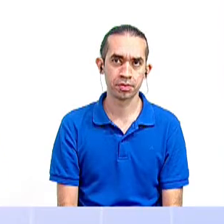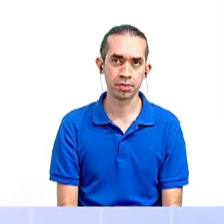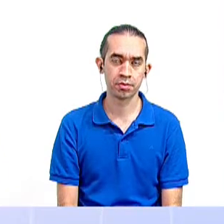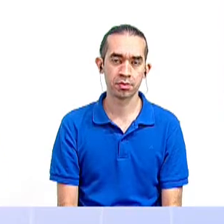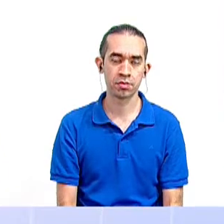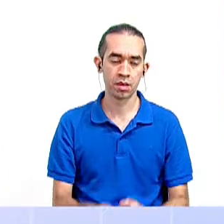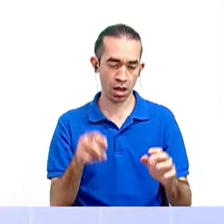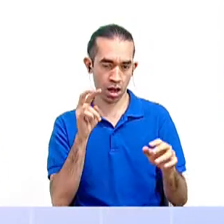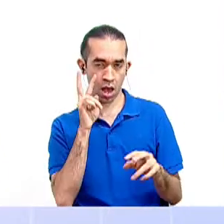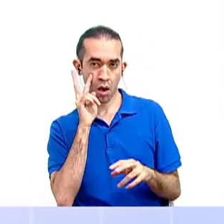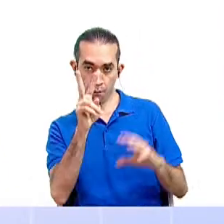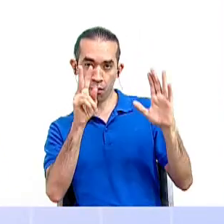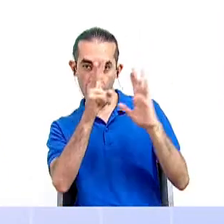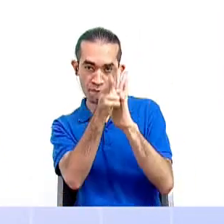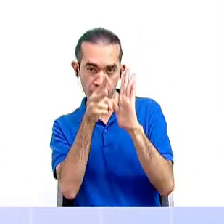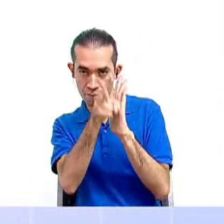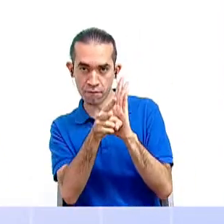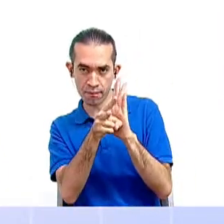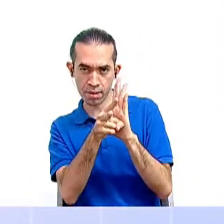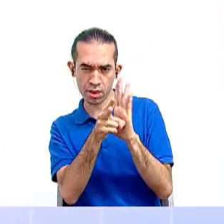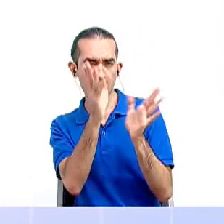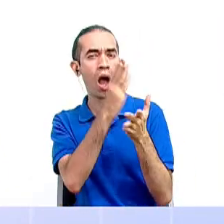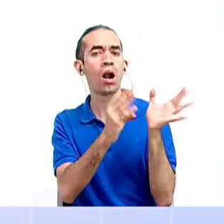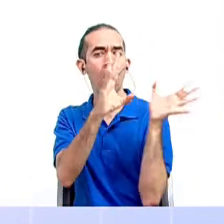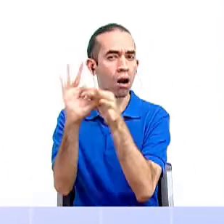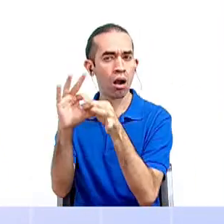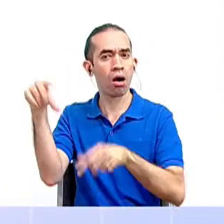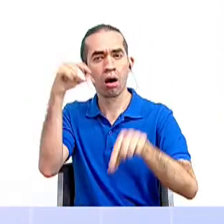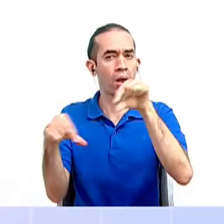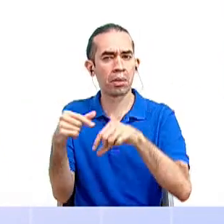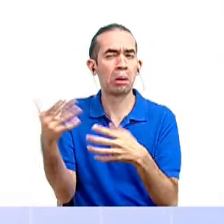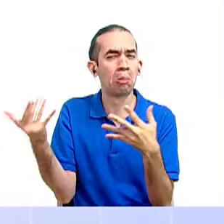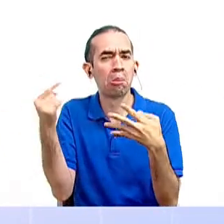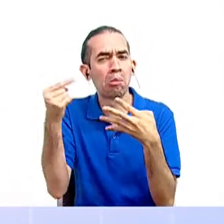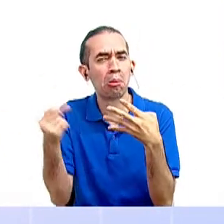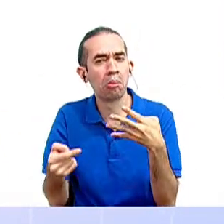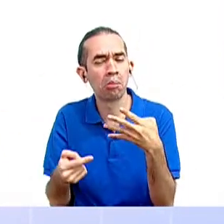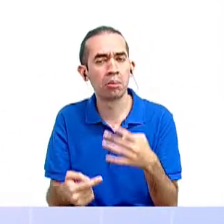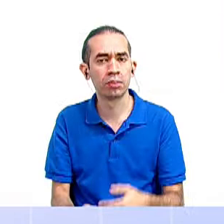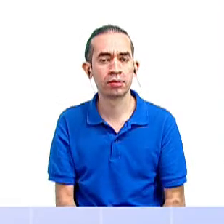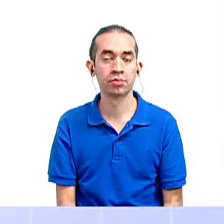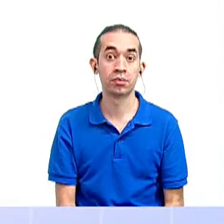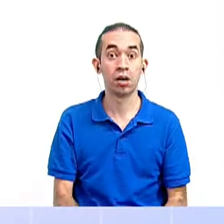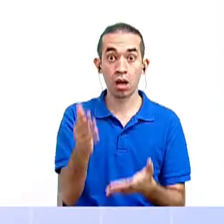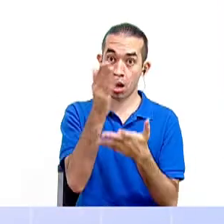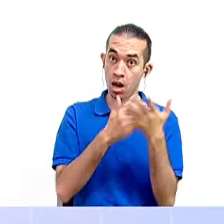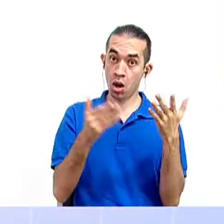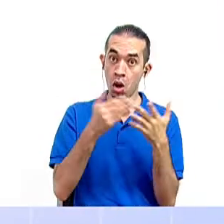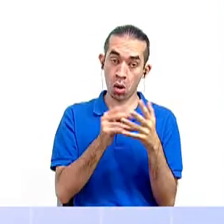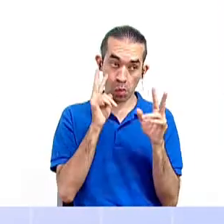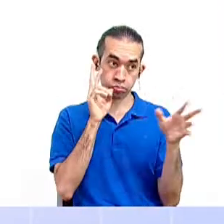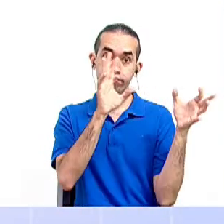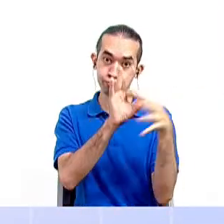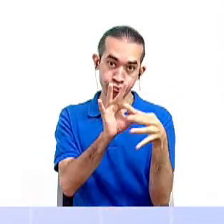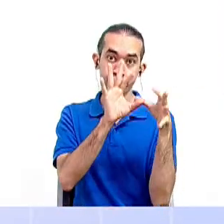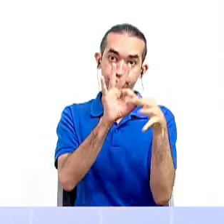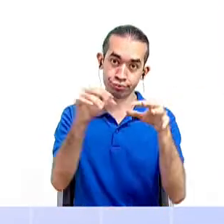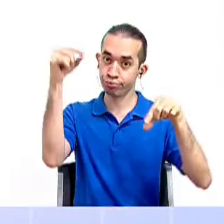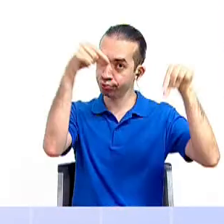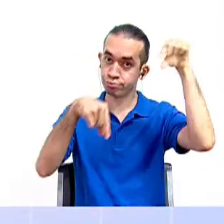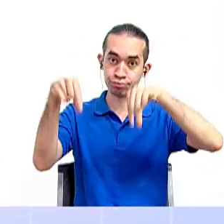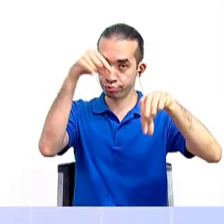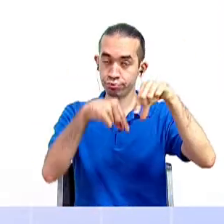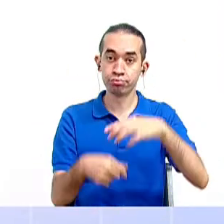Ok, ¿qué cosas pasaron en ese video que la química me podría explicar? Hay cosas que pasaron en el video que se relacionan con la